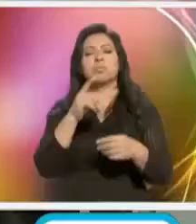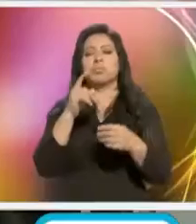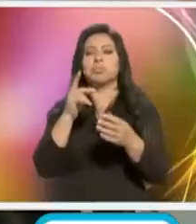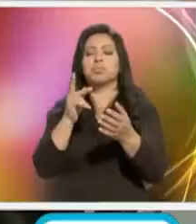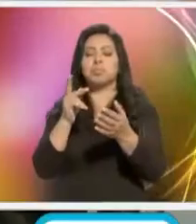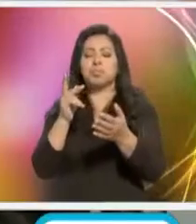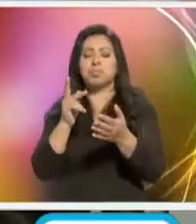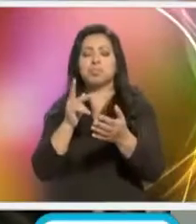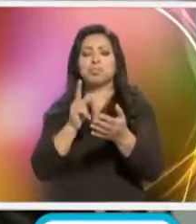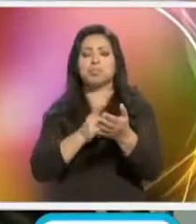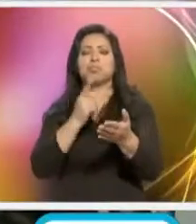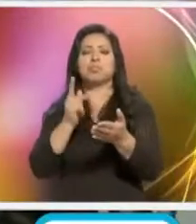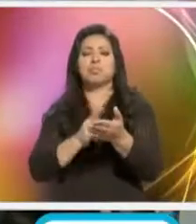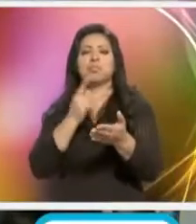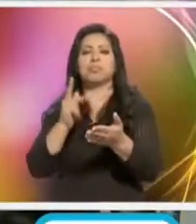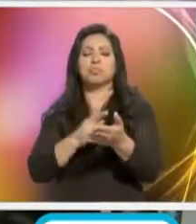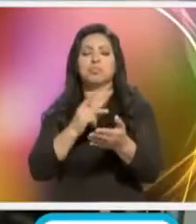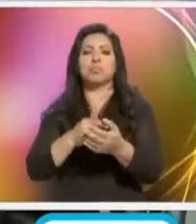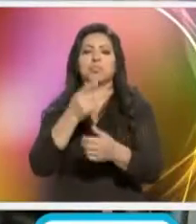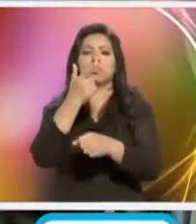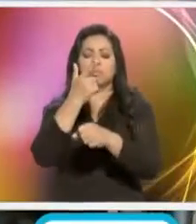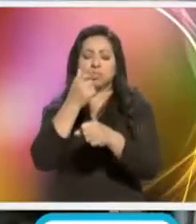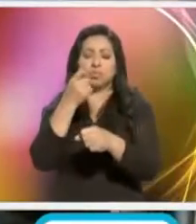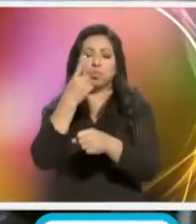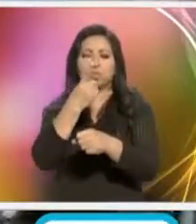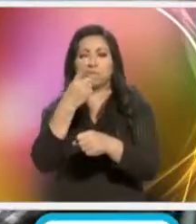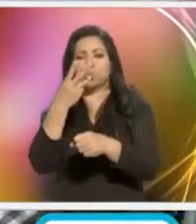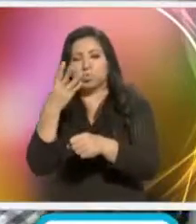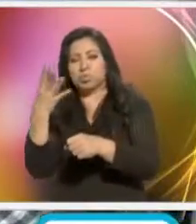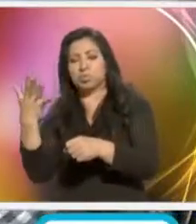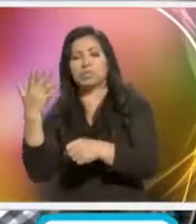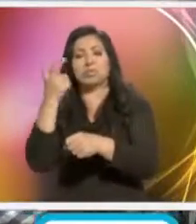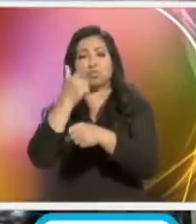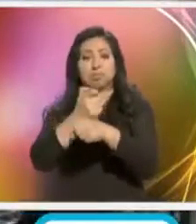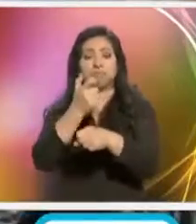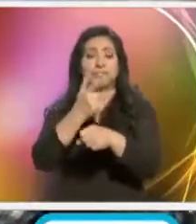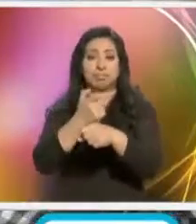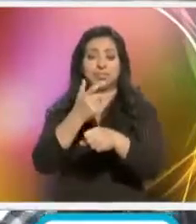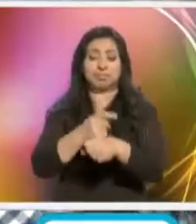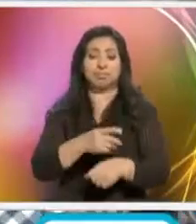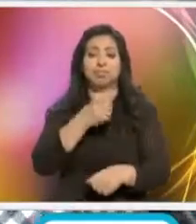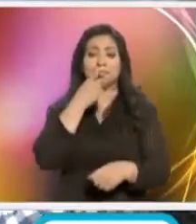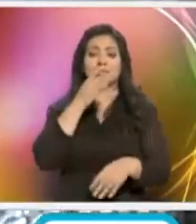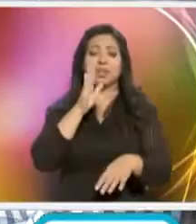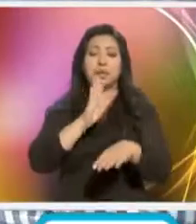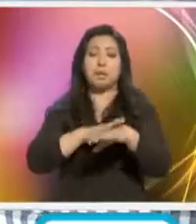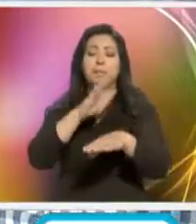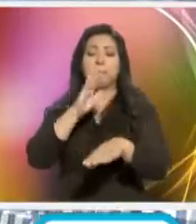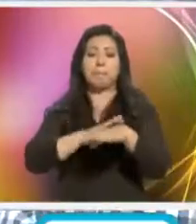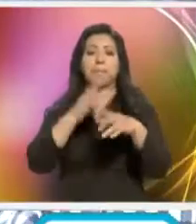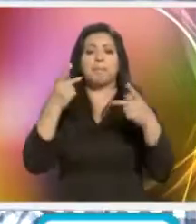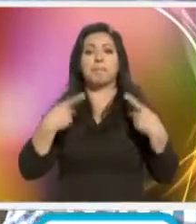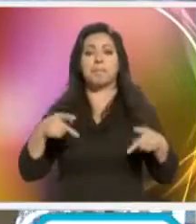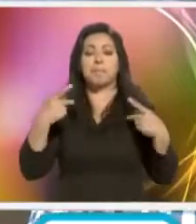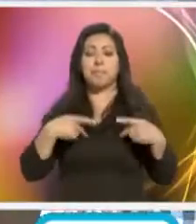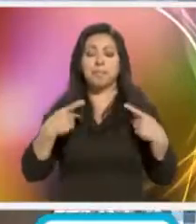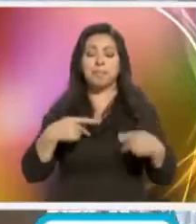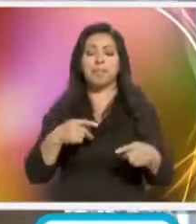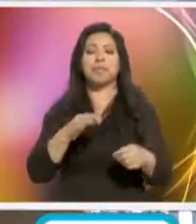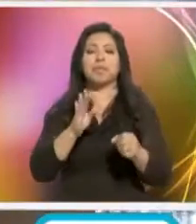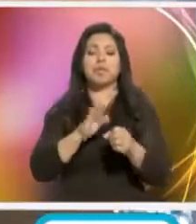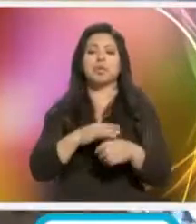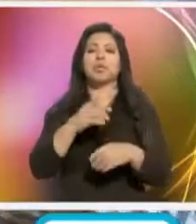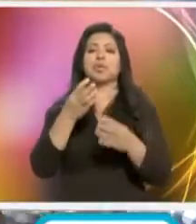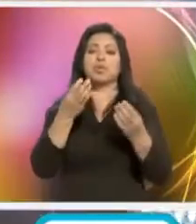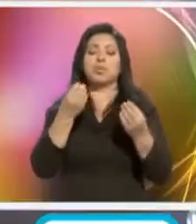mucho éxito porque por algo se sigue replicando y se siguen sumando mucho más capitalinos y mucho más instituciones que están